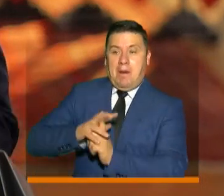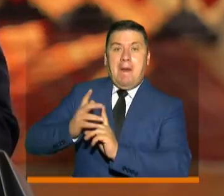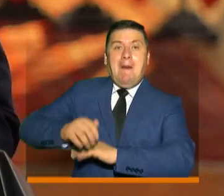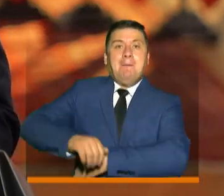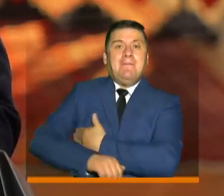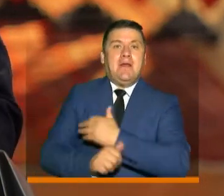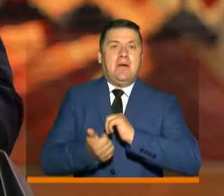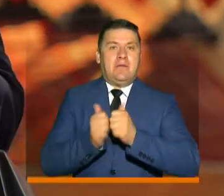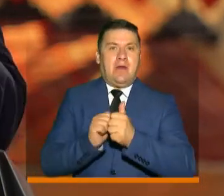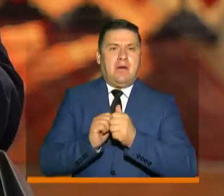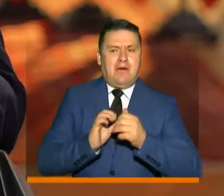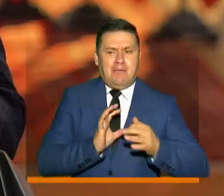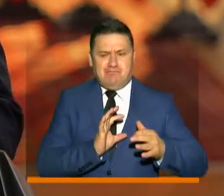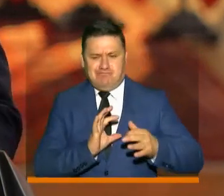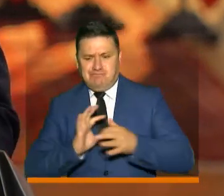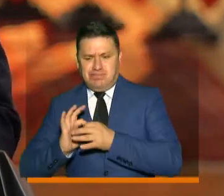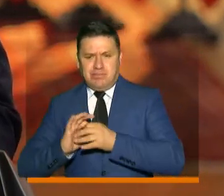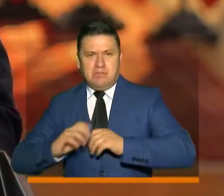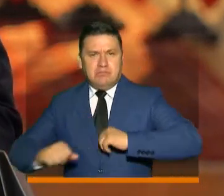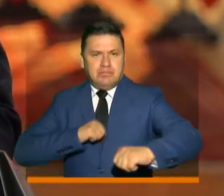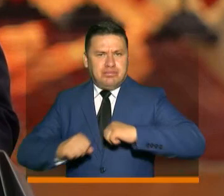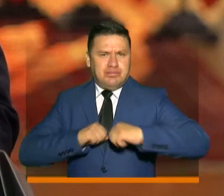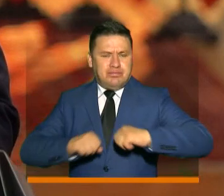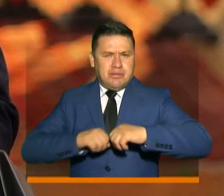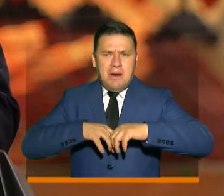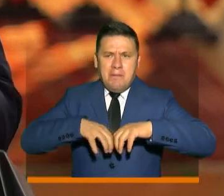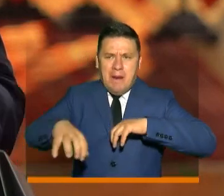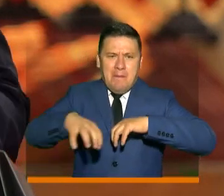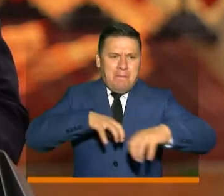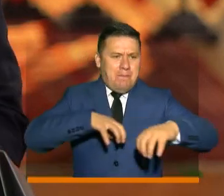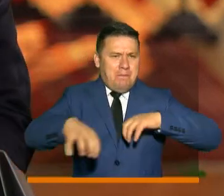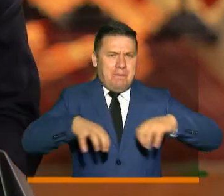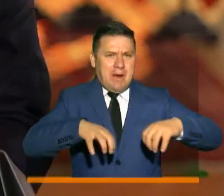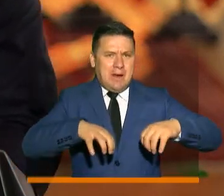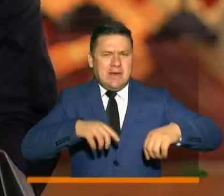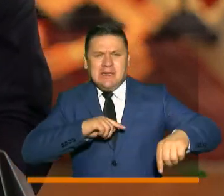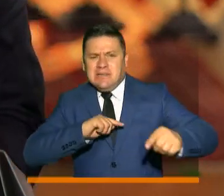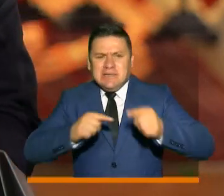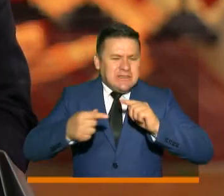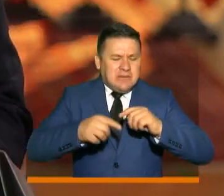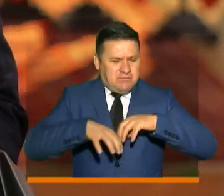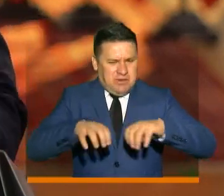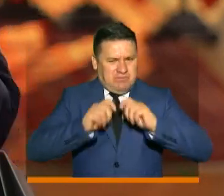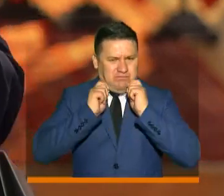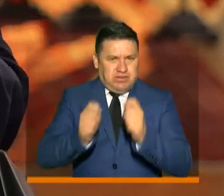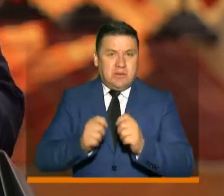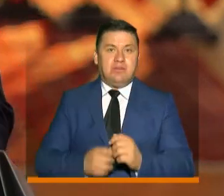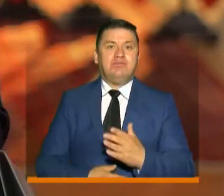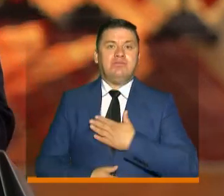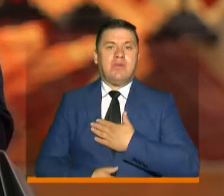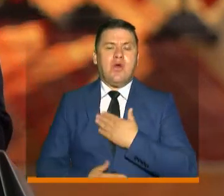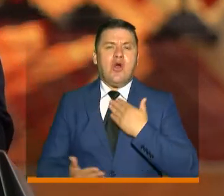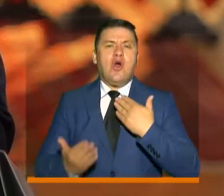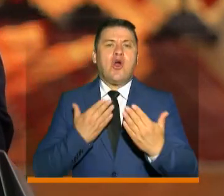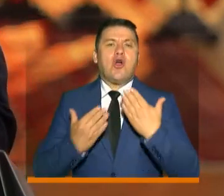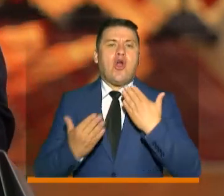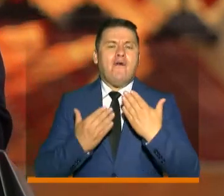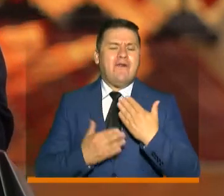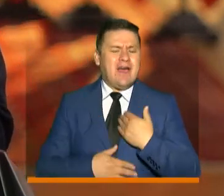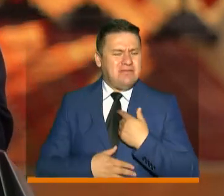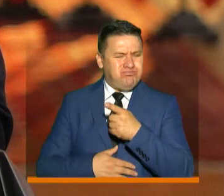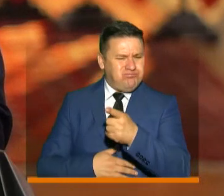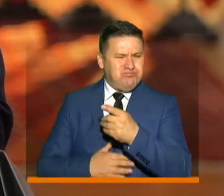será su aliado para destacarse en las distintas arenas donde se batan nuestra confianza en el talento de los